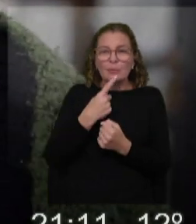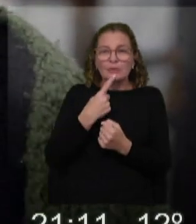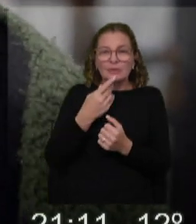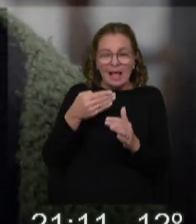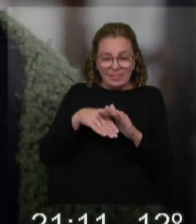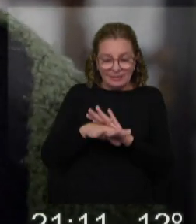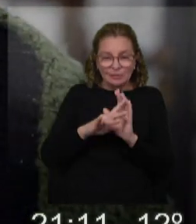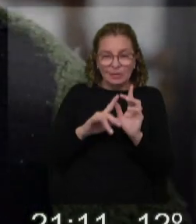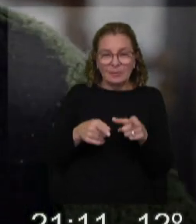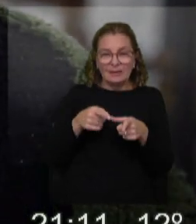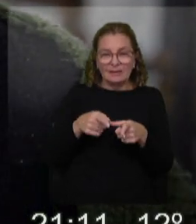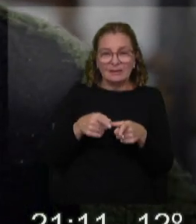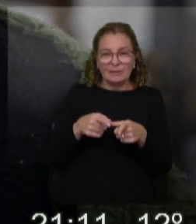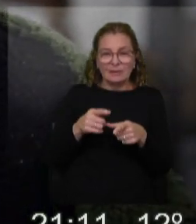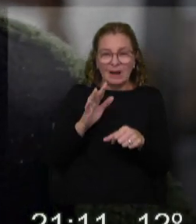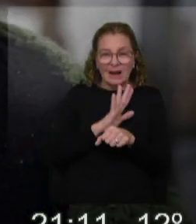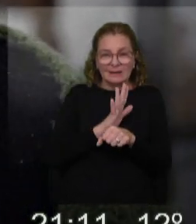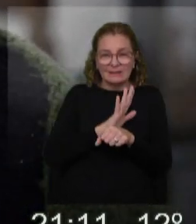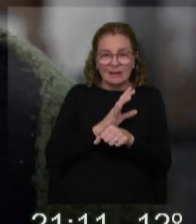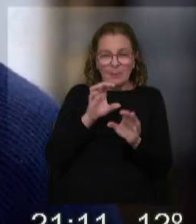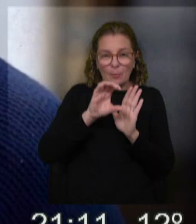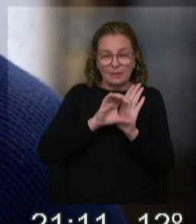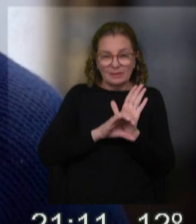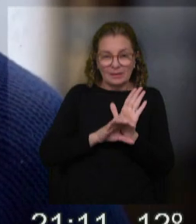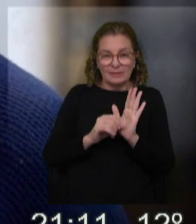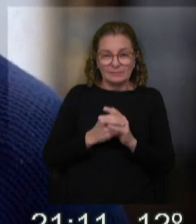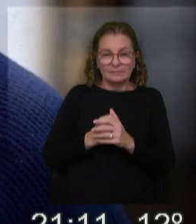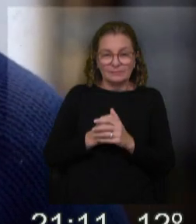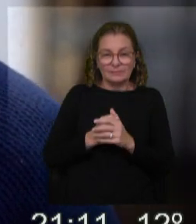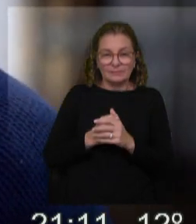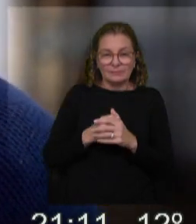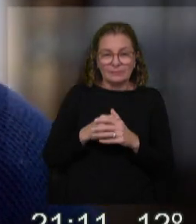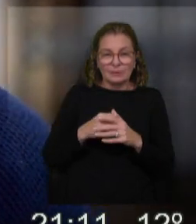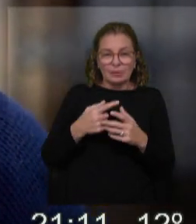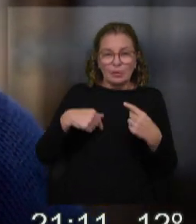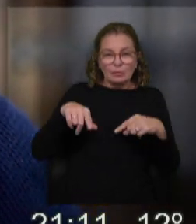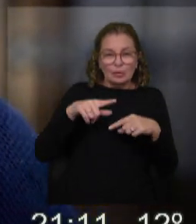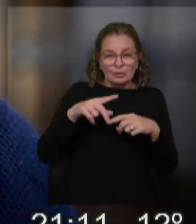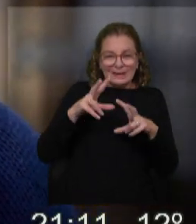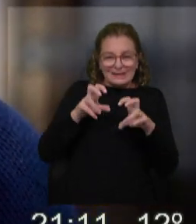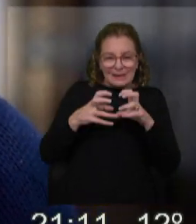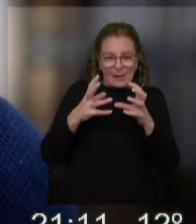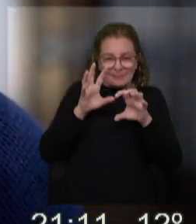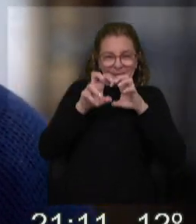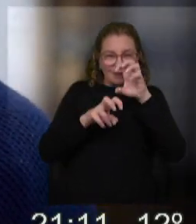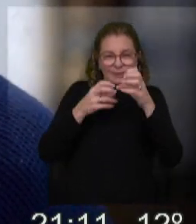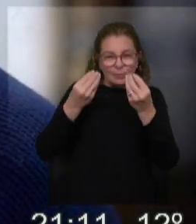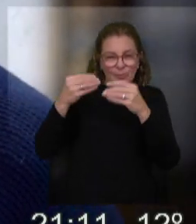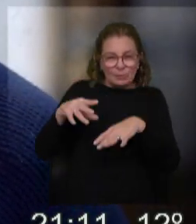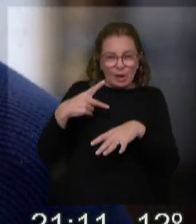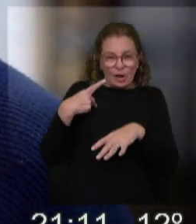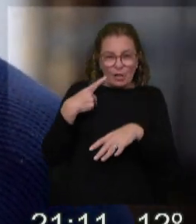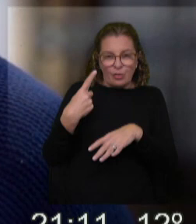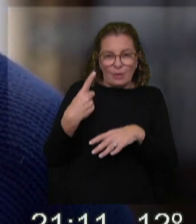incluía esa expresión artística que es la poesía. Los otros intentaban trepar y él los arrojaba, dueño y señor